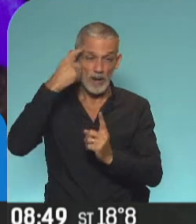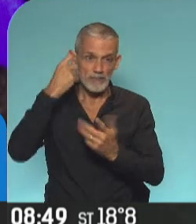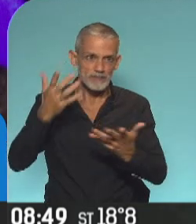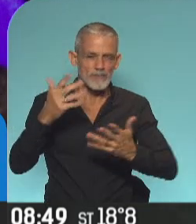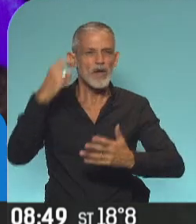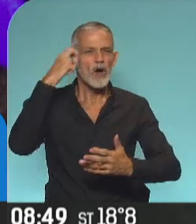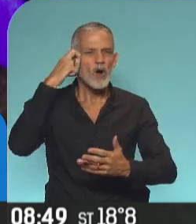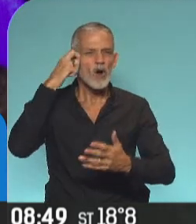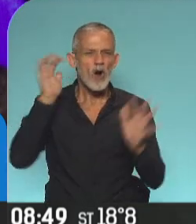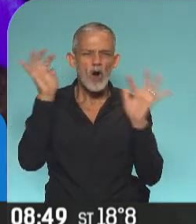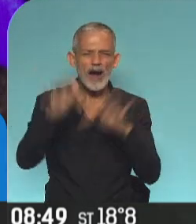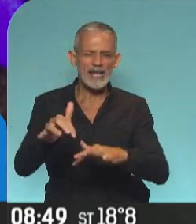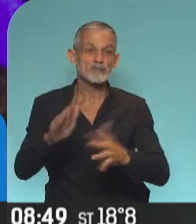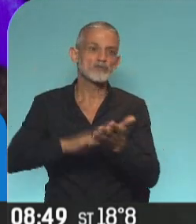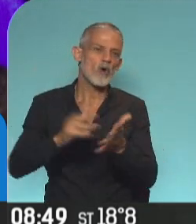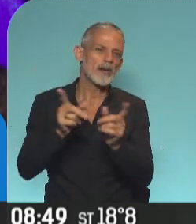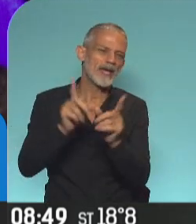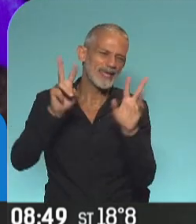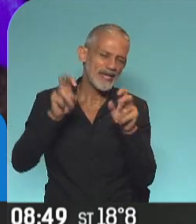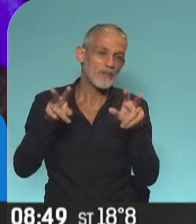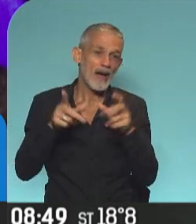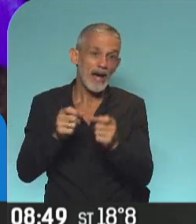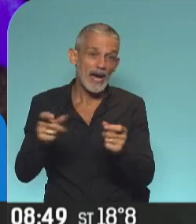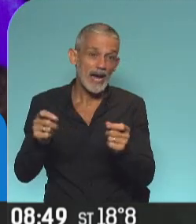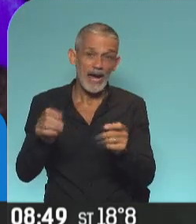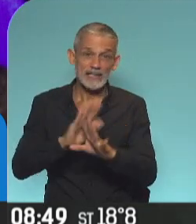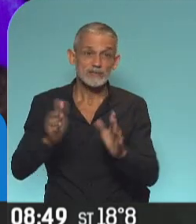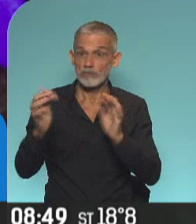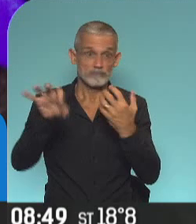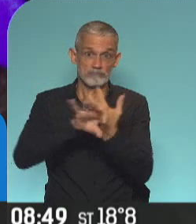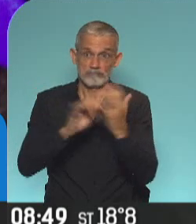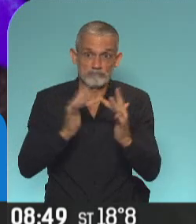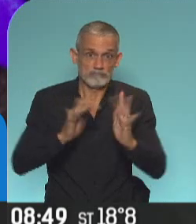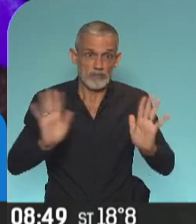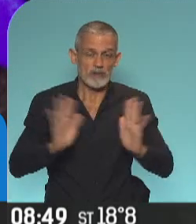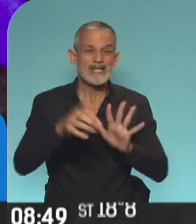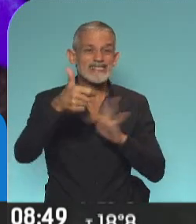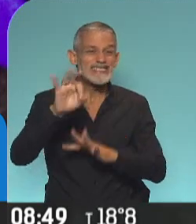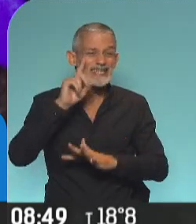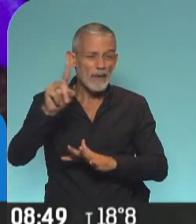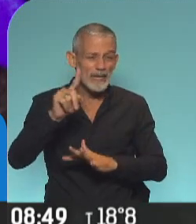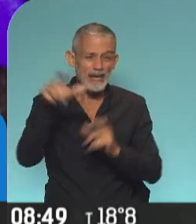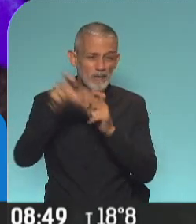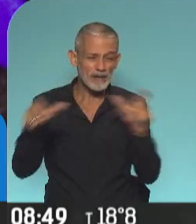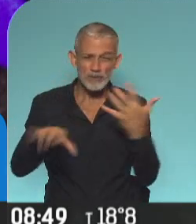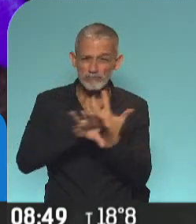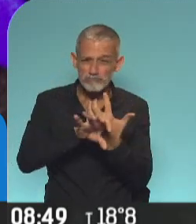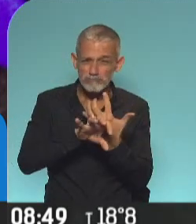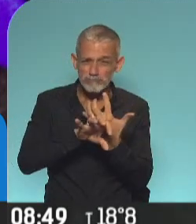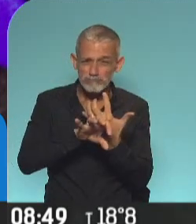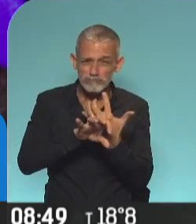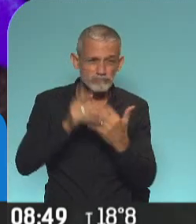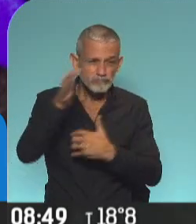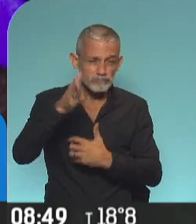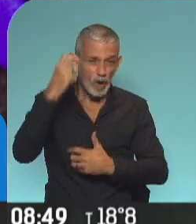congresos masivos de oncología o del resto de las especialidades fueron todos virtuales 60 mil personas sí y atendiendo a un